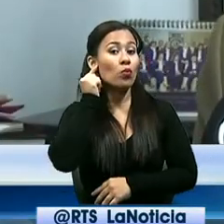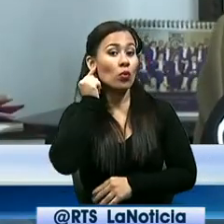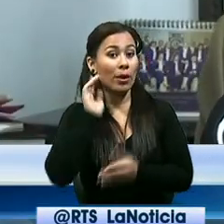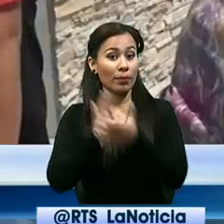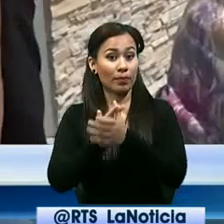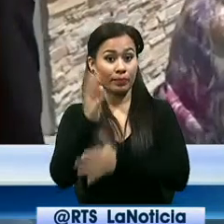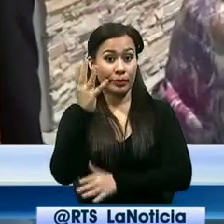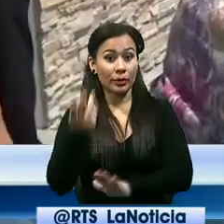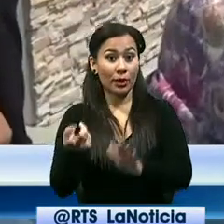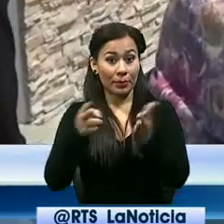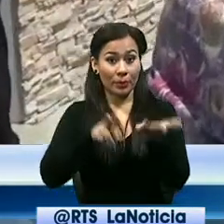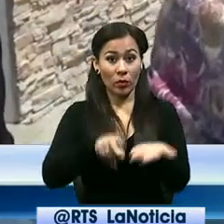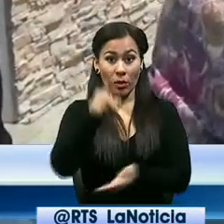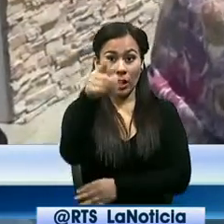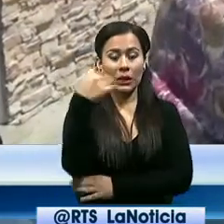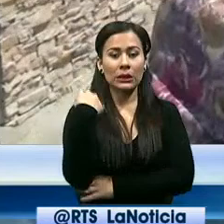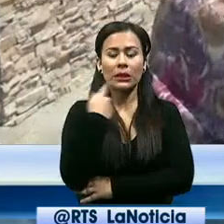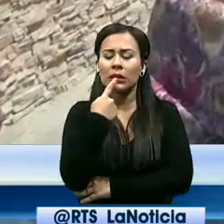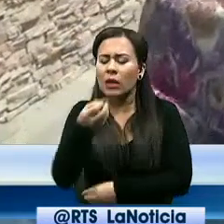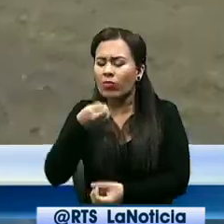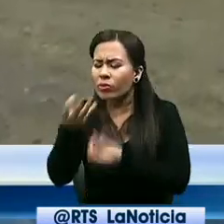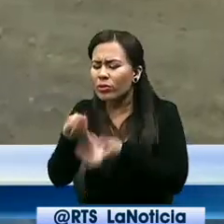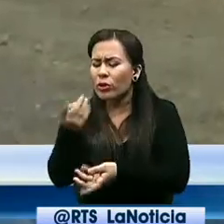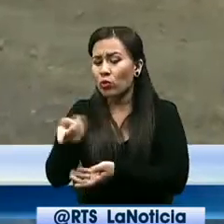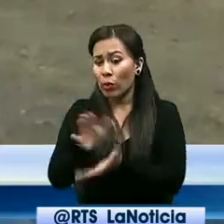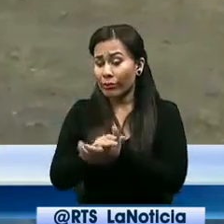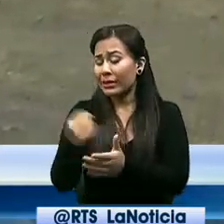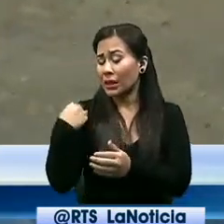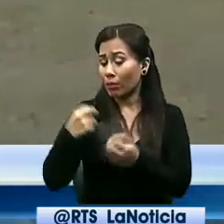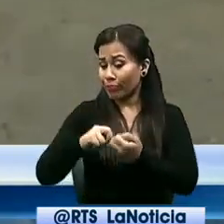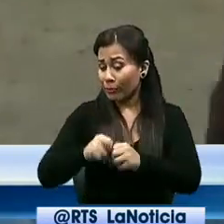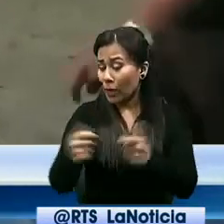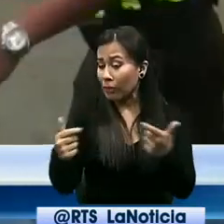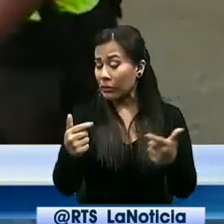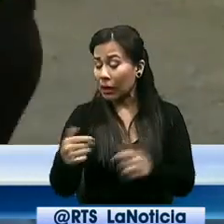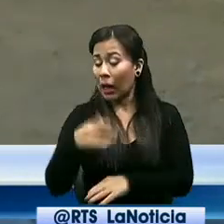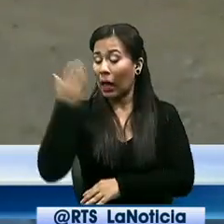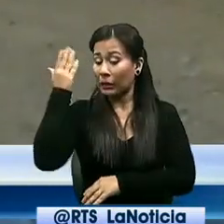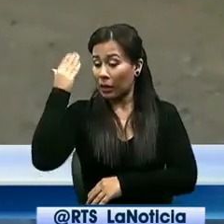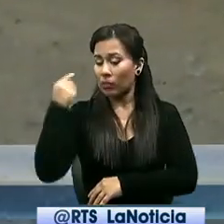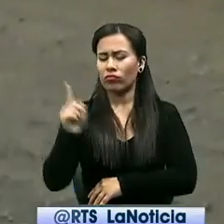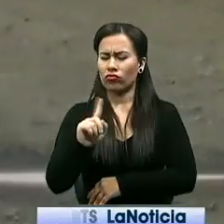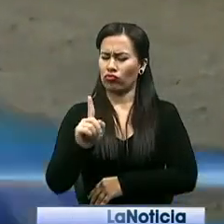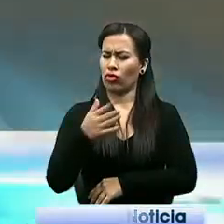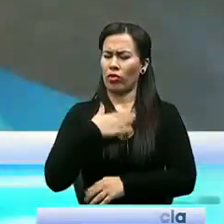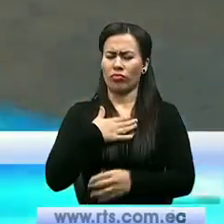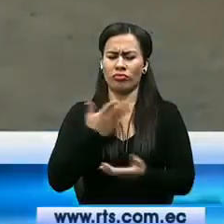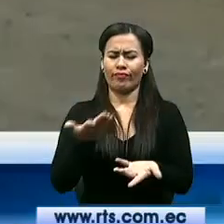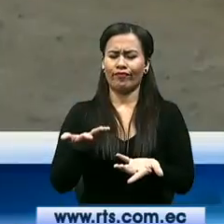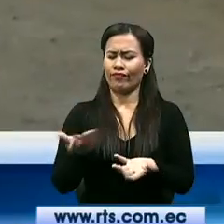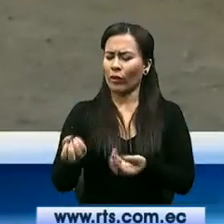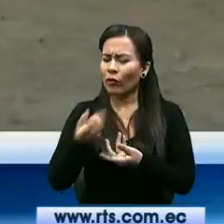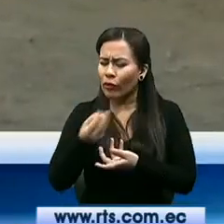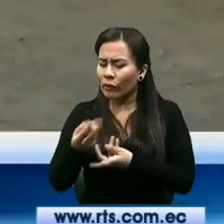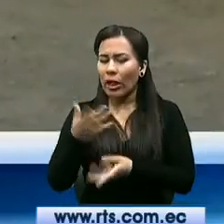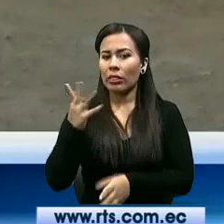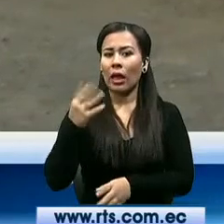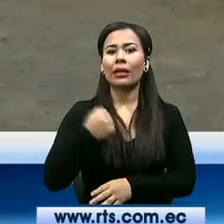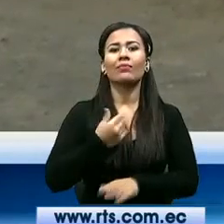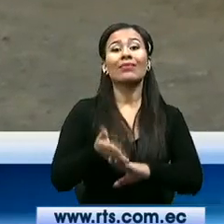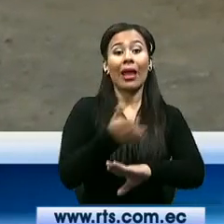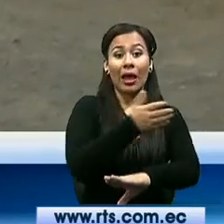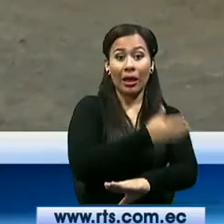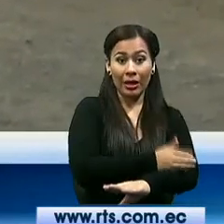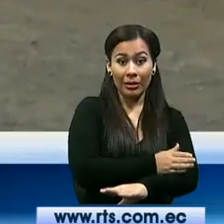que dice que no tenía enemigos y que hace 2 años atrás había tenido un altercado con un ciudadano por un terreno, porque